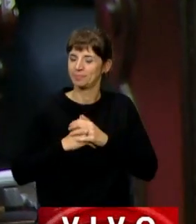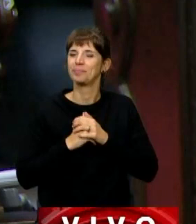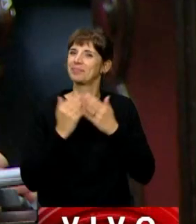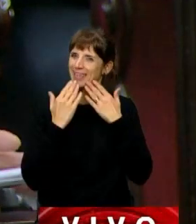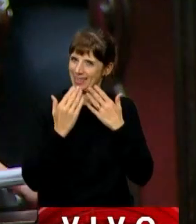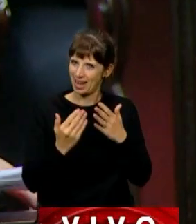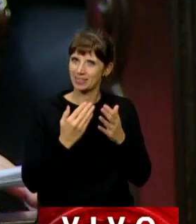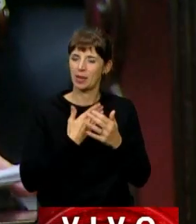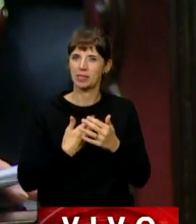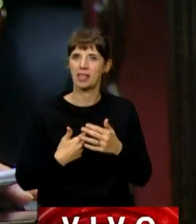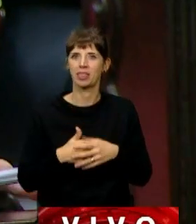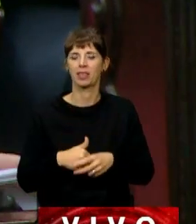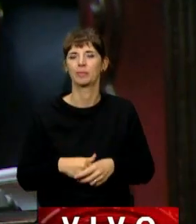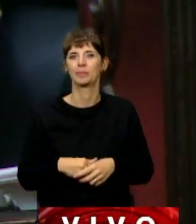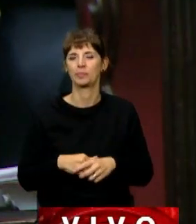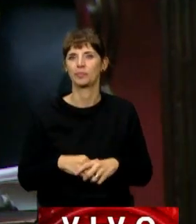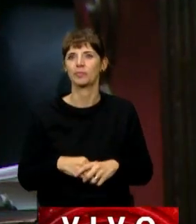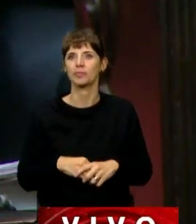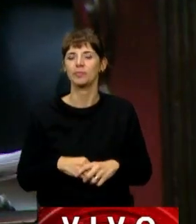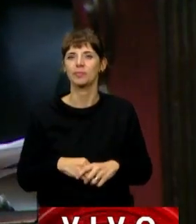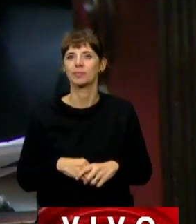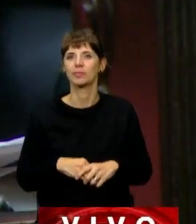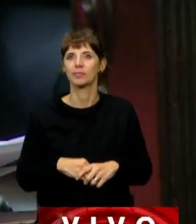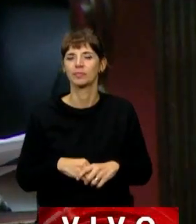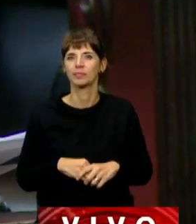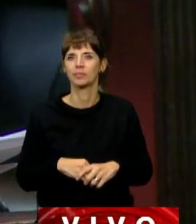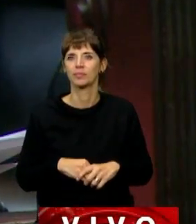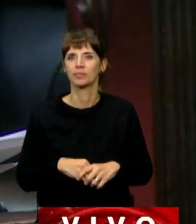Muchas gracias, presidente. La verdad,